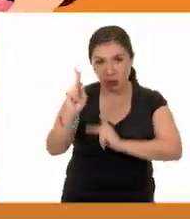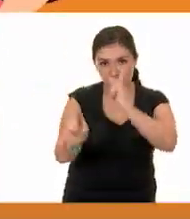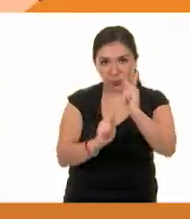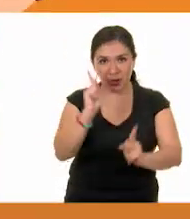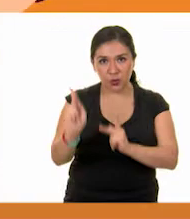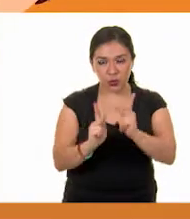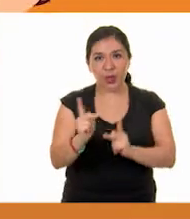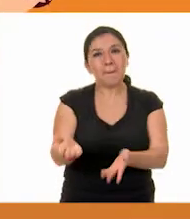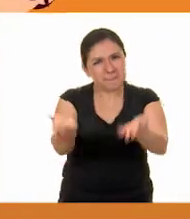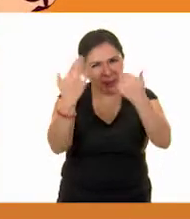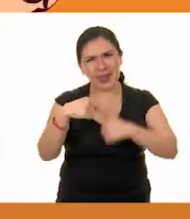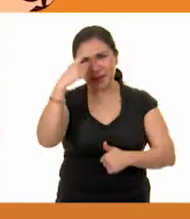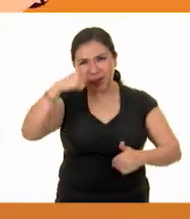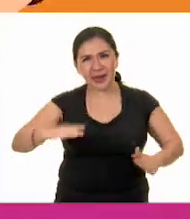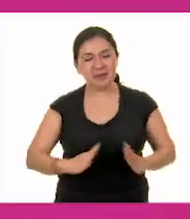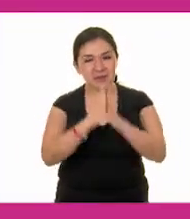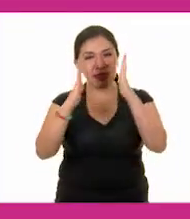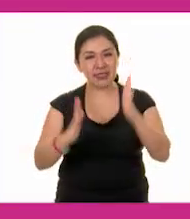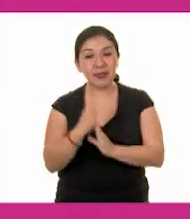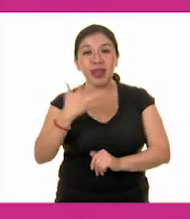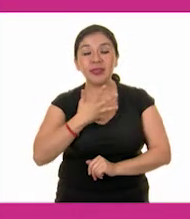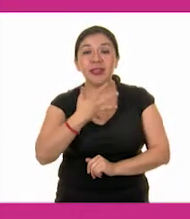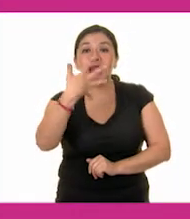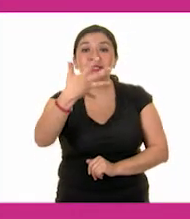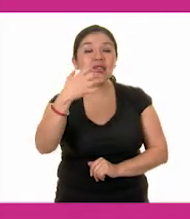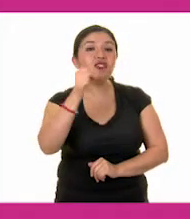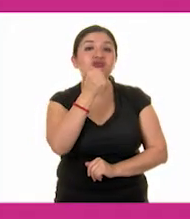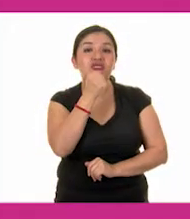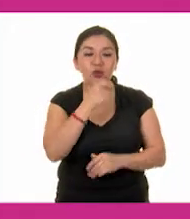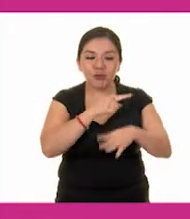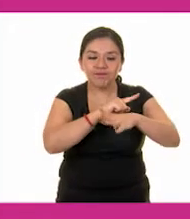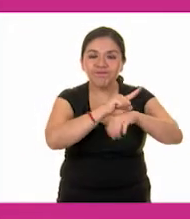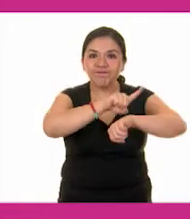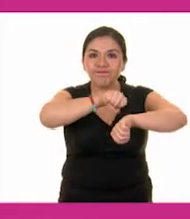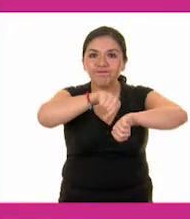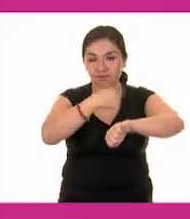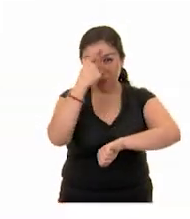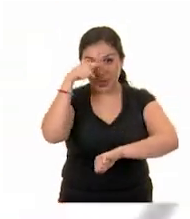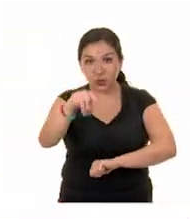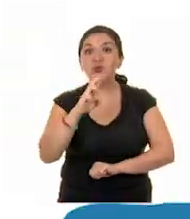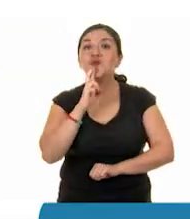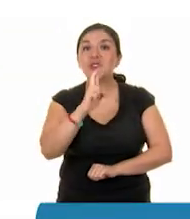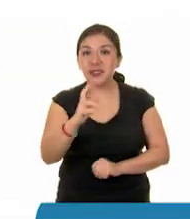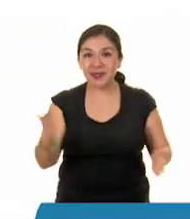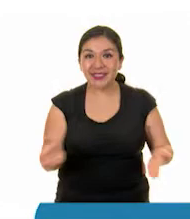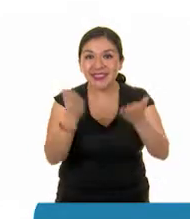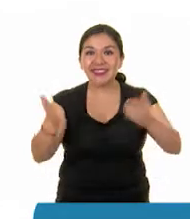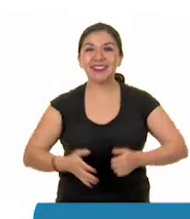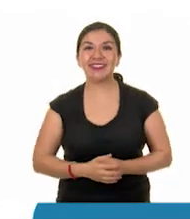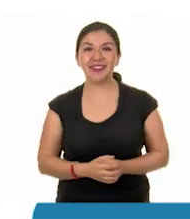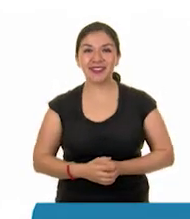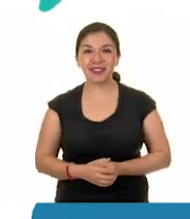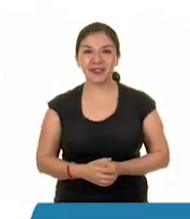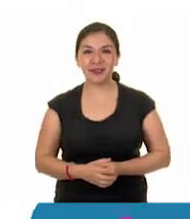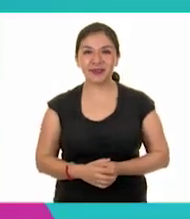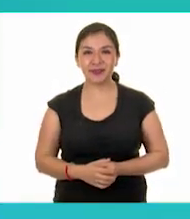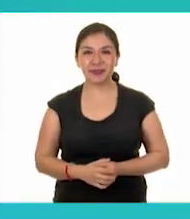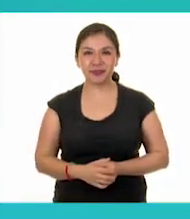la pregunta, ven a participar. Hay 5 segundos, vamos a contestar.